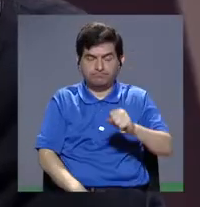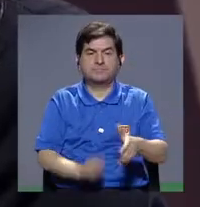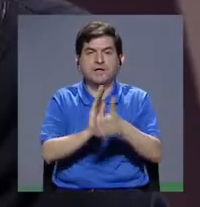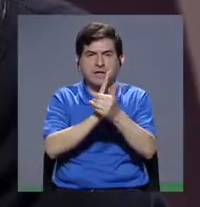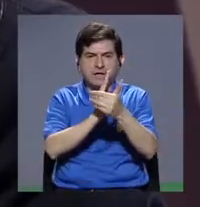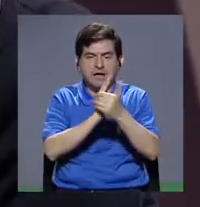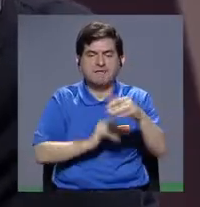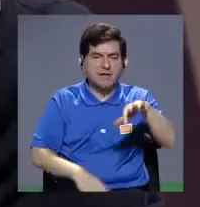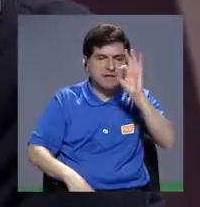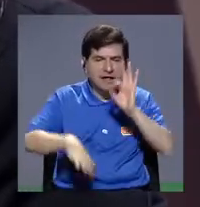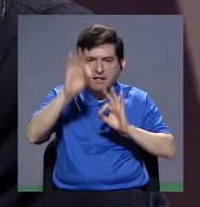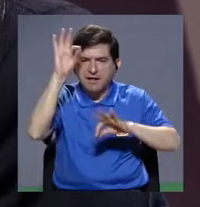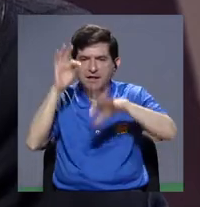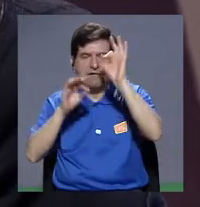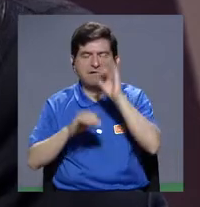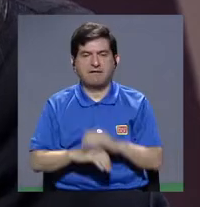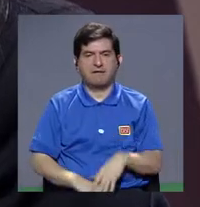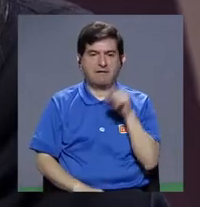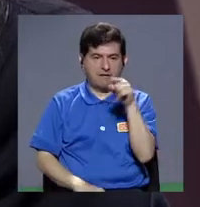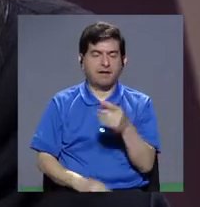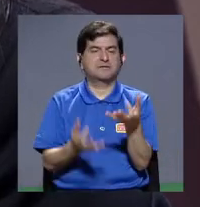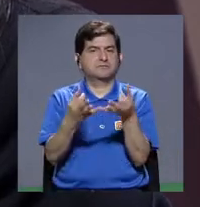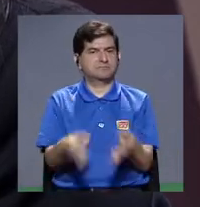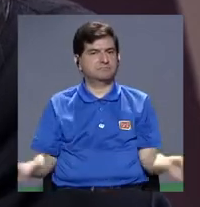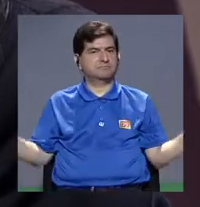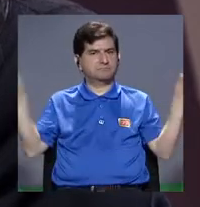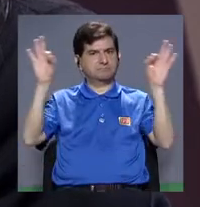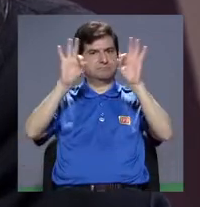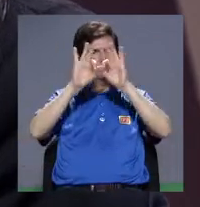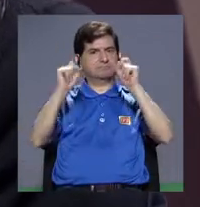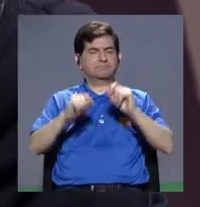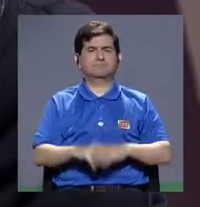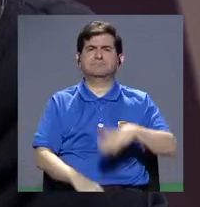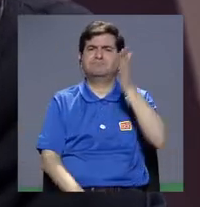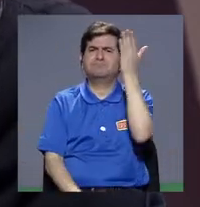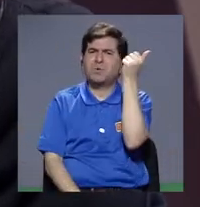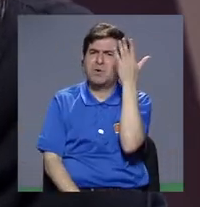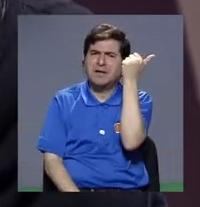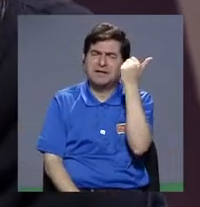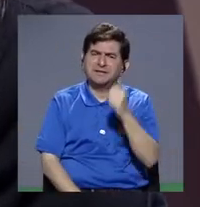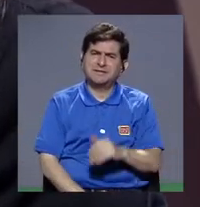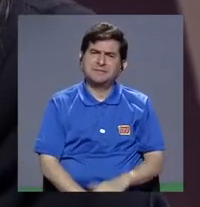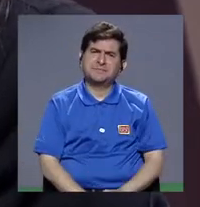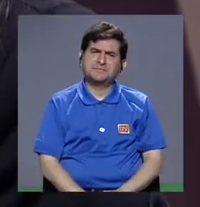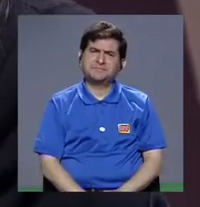y la capacidad electiva eso es muy importante porque